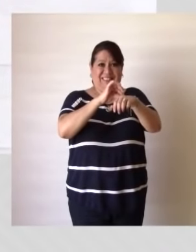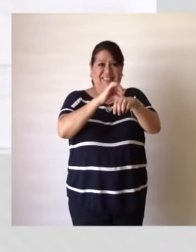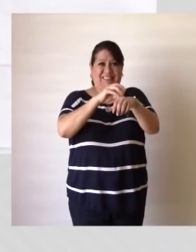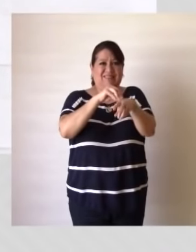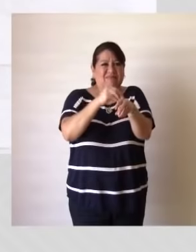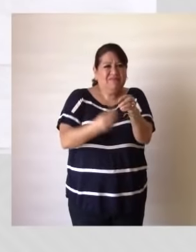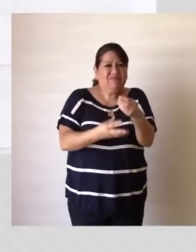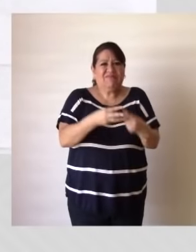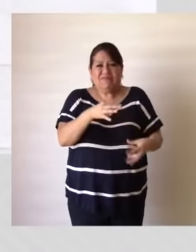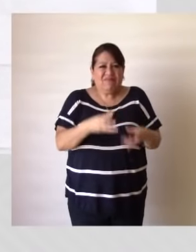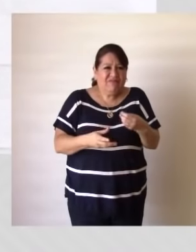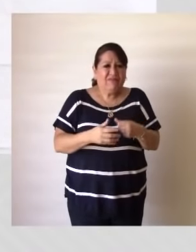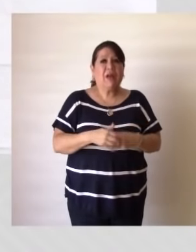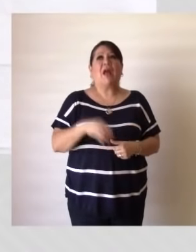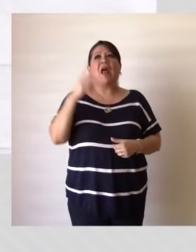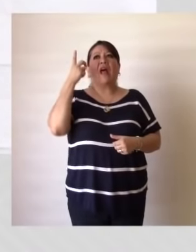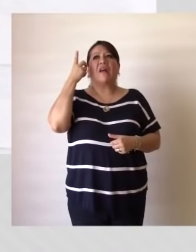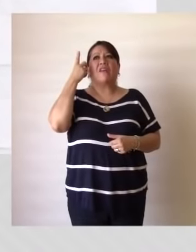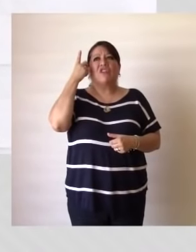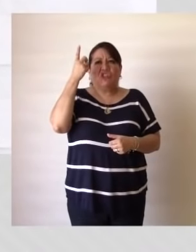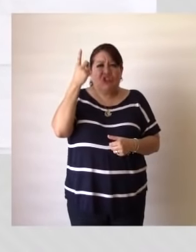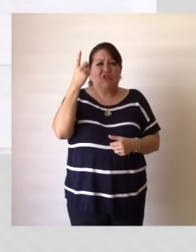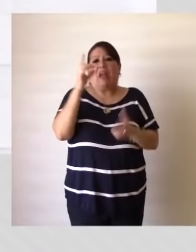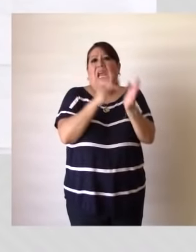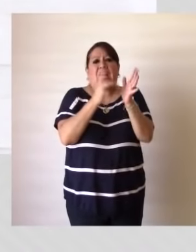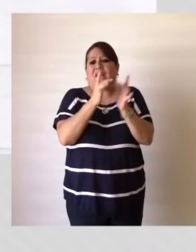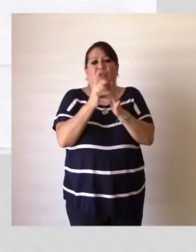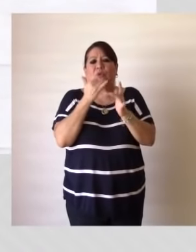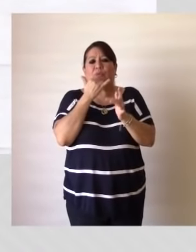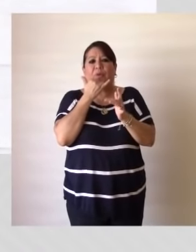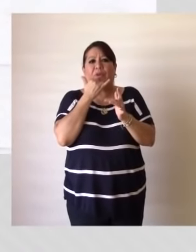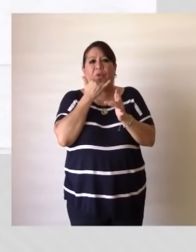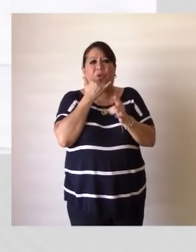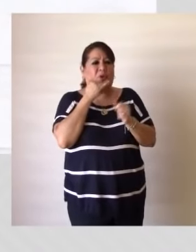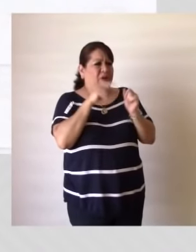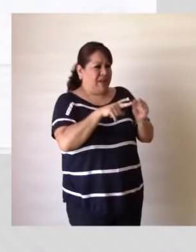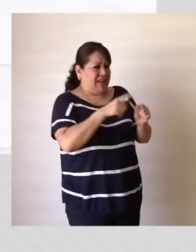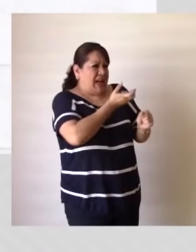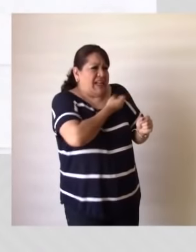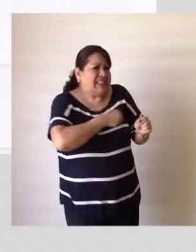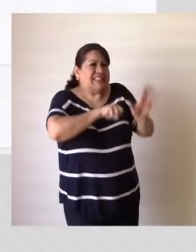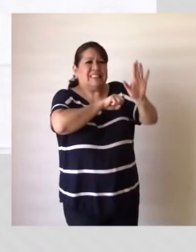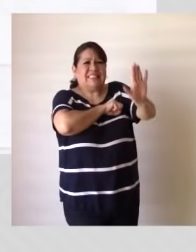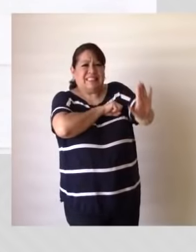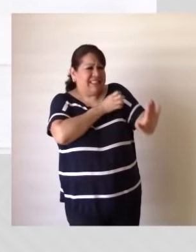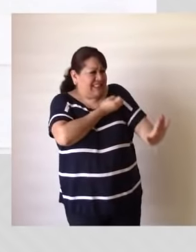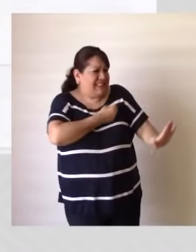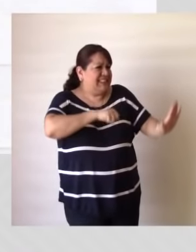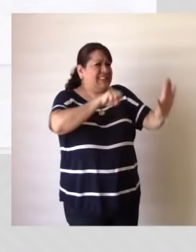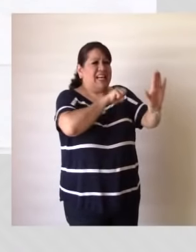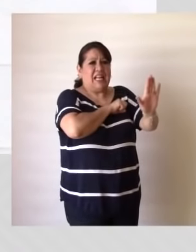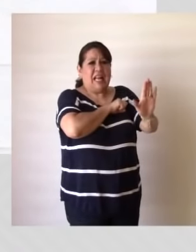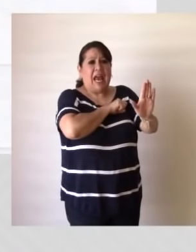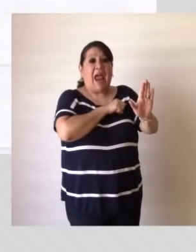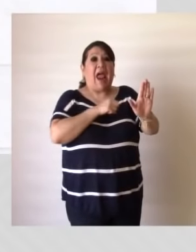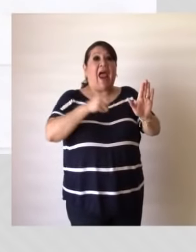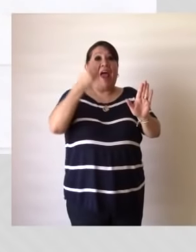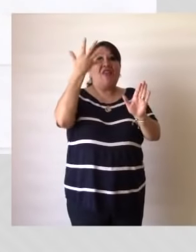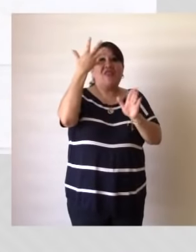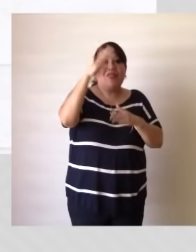y solamente uno regresó tan importante es el agradecimiento que